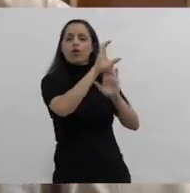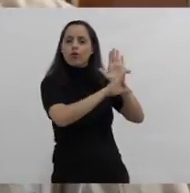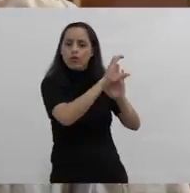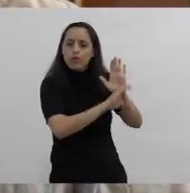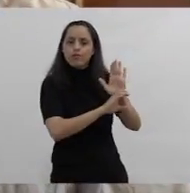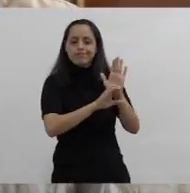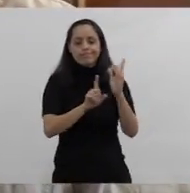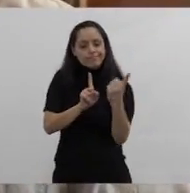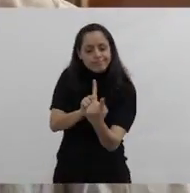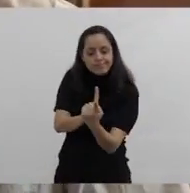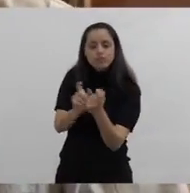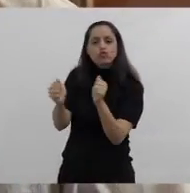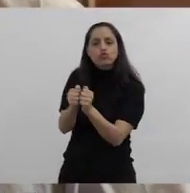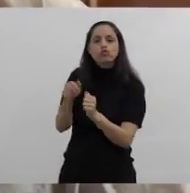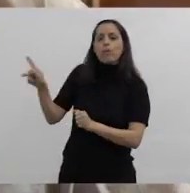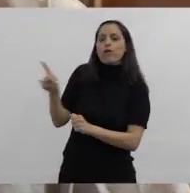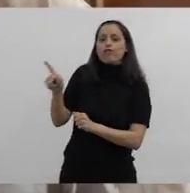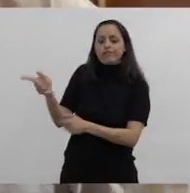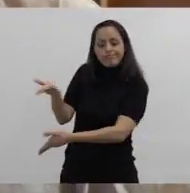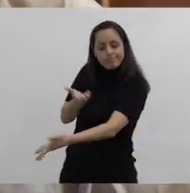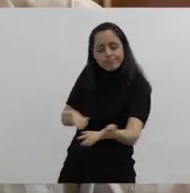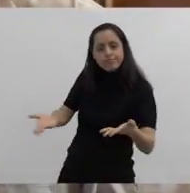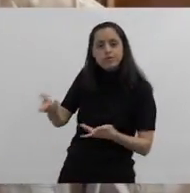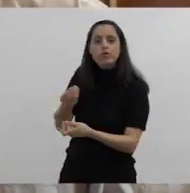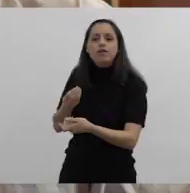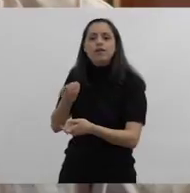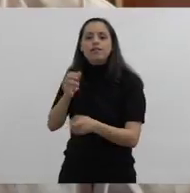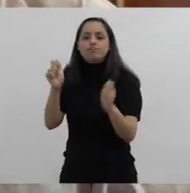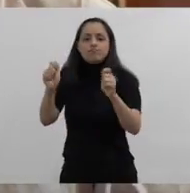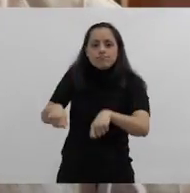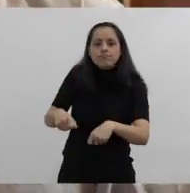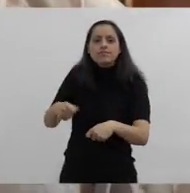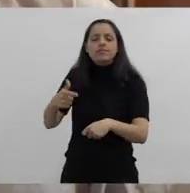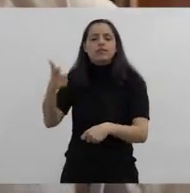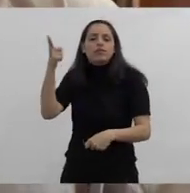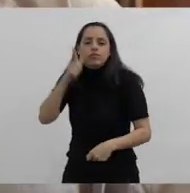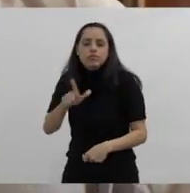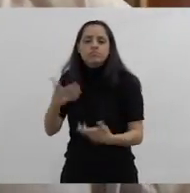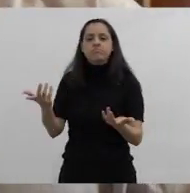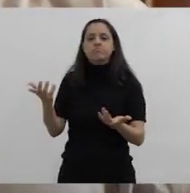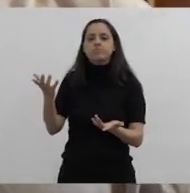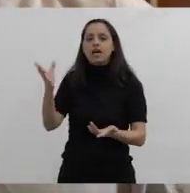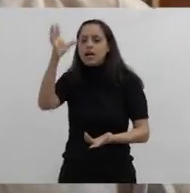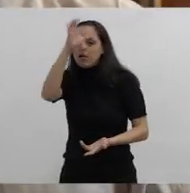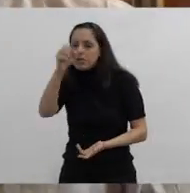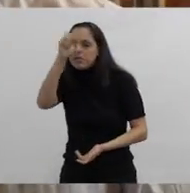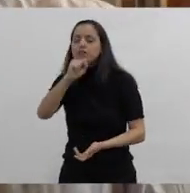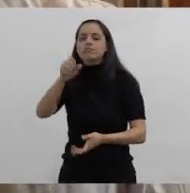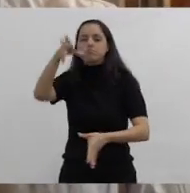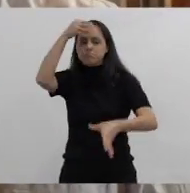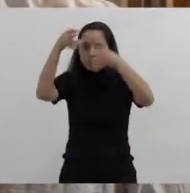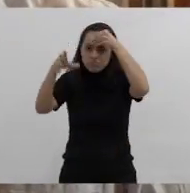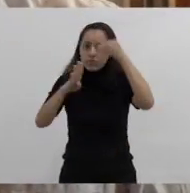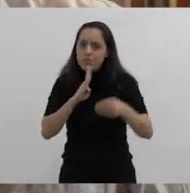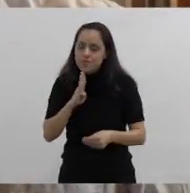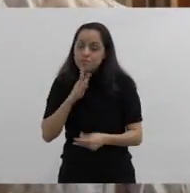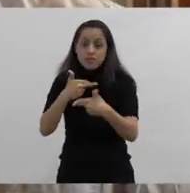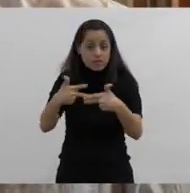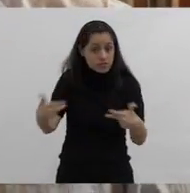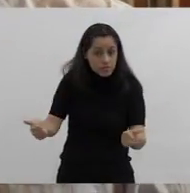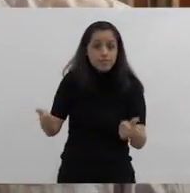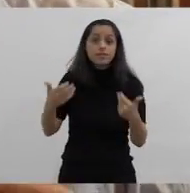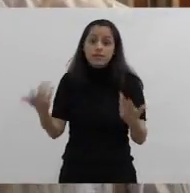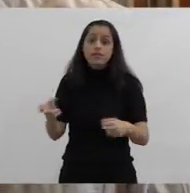entonces trabaja con el docente viendo cómo ese alumno va a poder llegar a esos